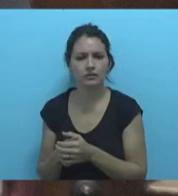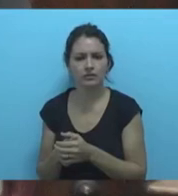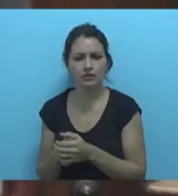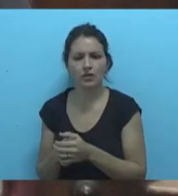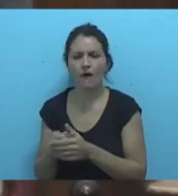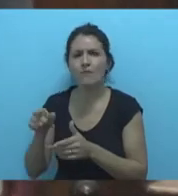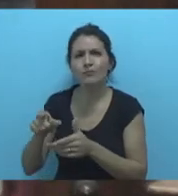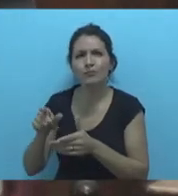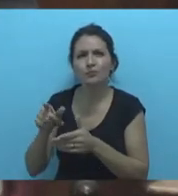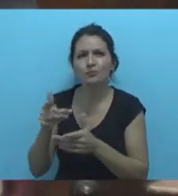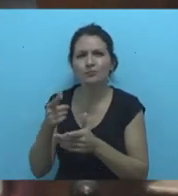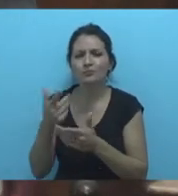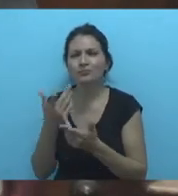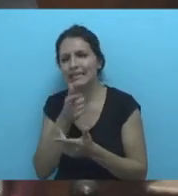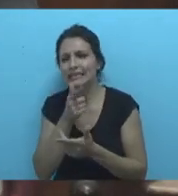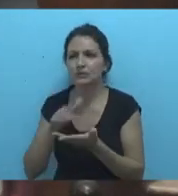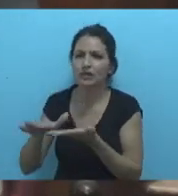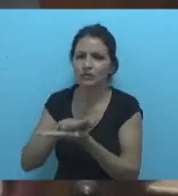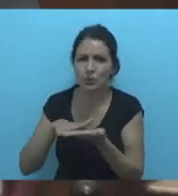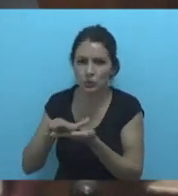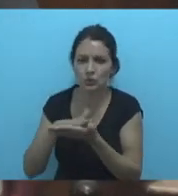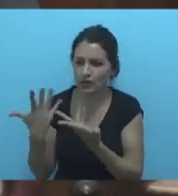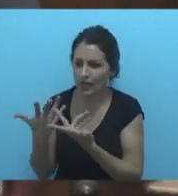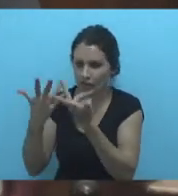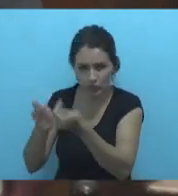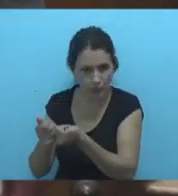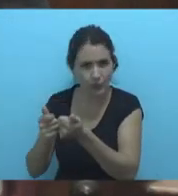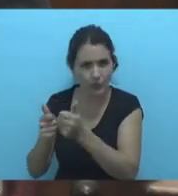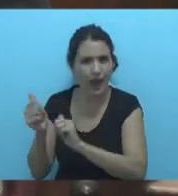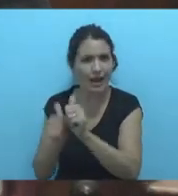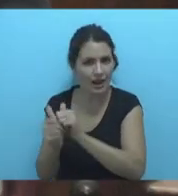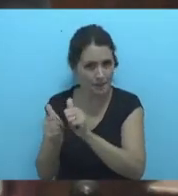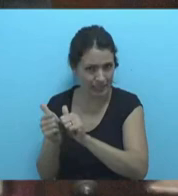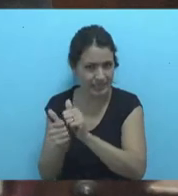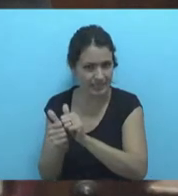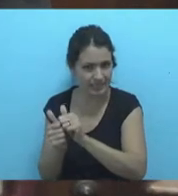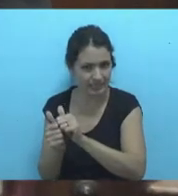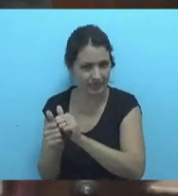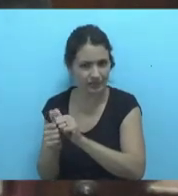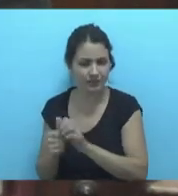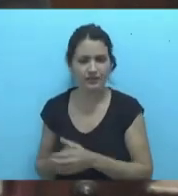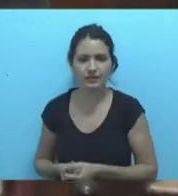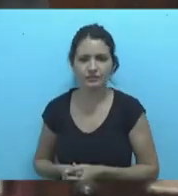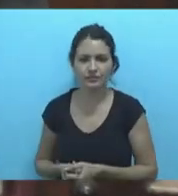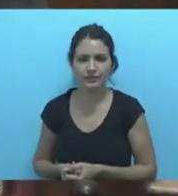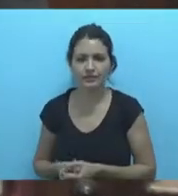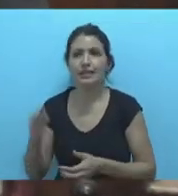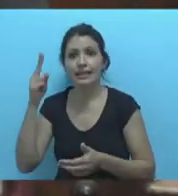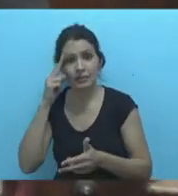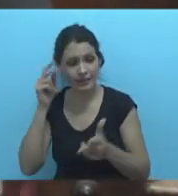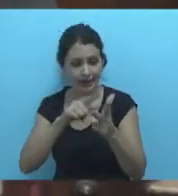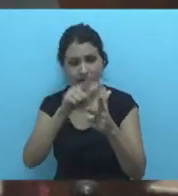garantizaría las cuestiones que nosotros creemos, que se preserven los puestos de trabajo, que vuelva a tener actividad, de que no se pierda ninguno de ellos, pero que